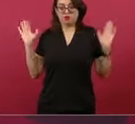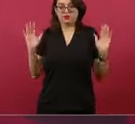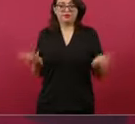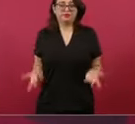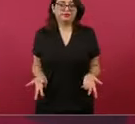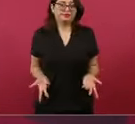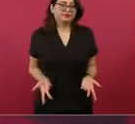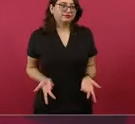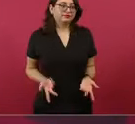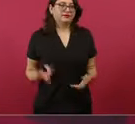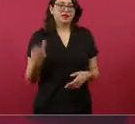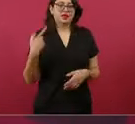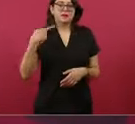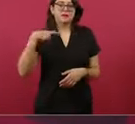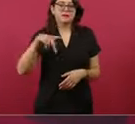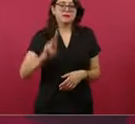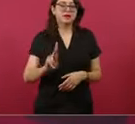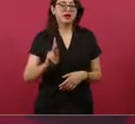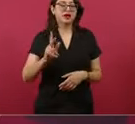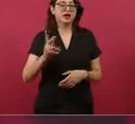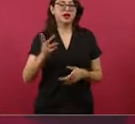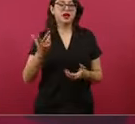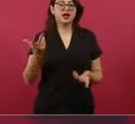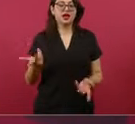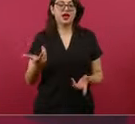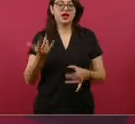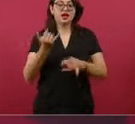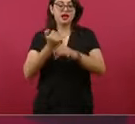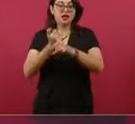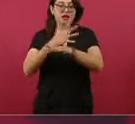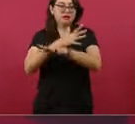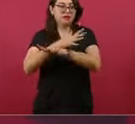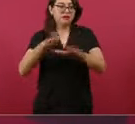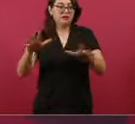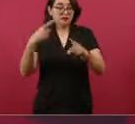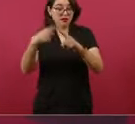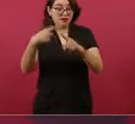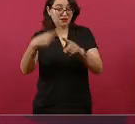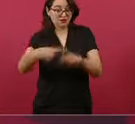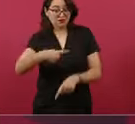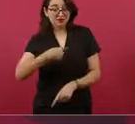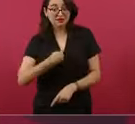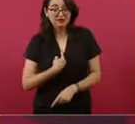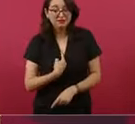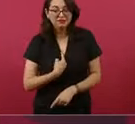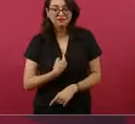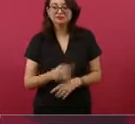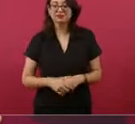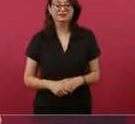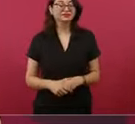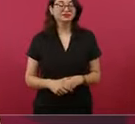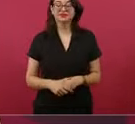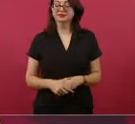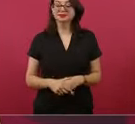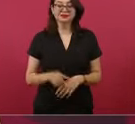País, pero ni siquiera El País, la fuente es la policía